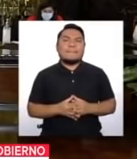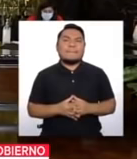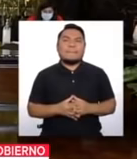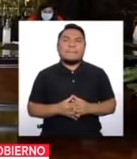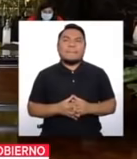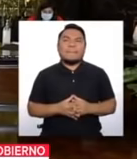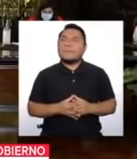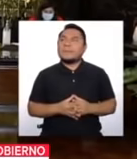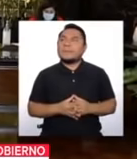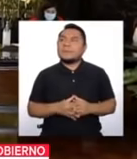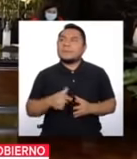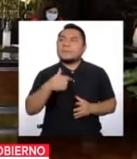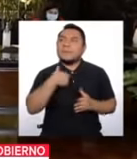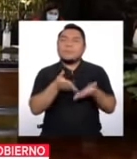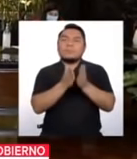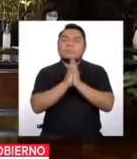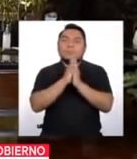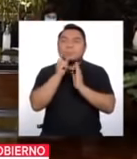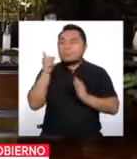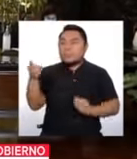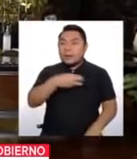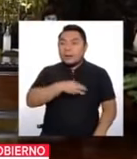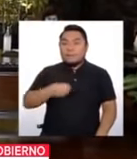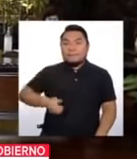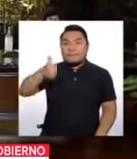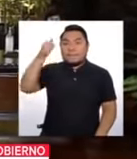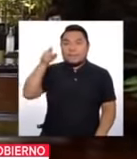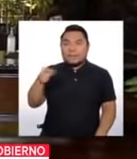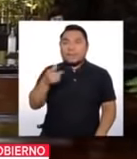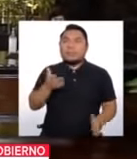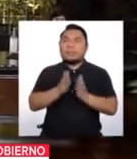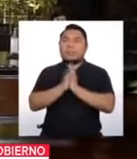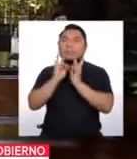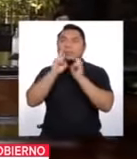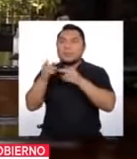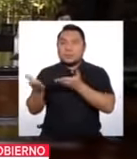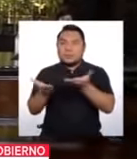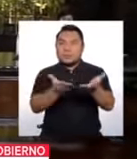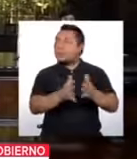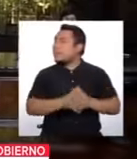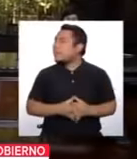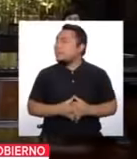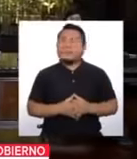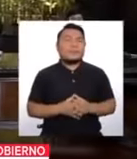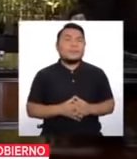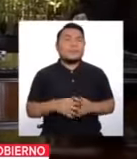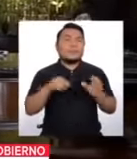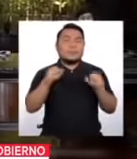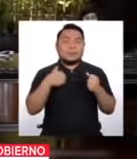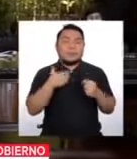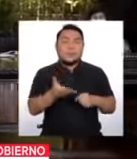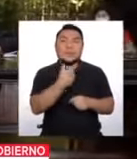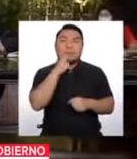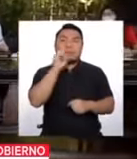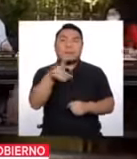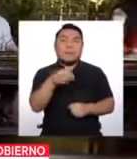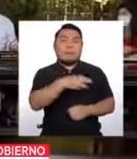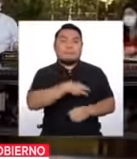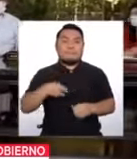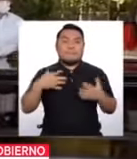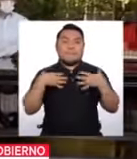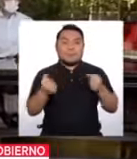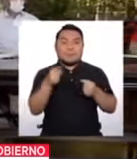Yo pediría que el Premier nos conteste esta pregunta, por favor. Presidente, gracias. Oportunamente el Ministerio de Salud